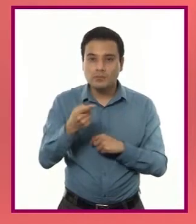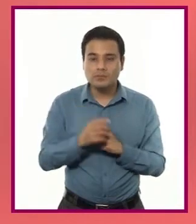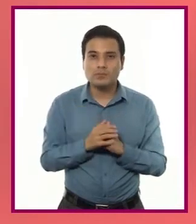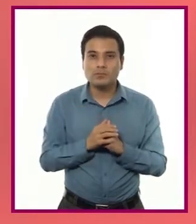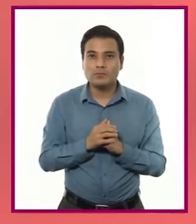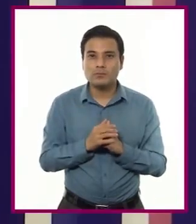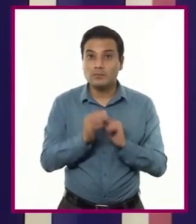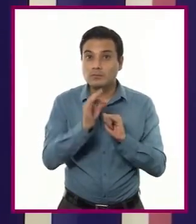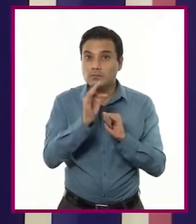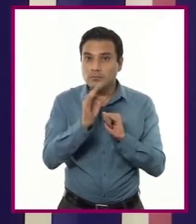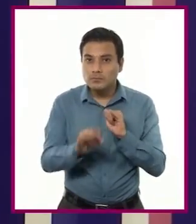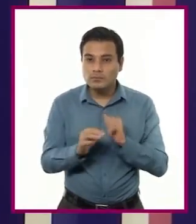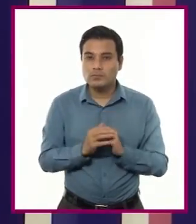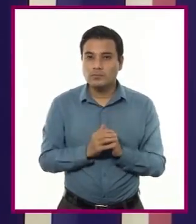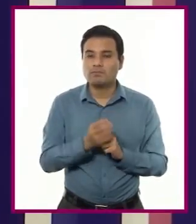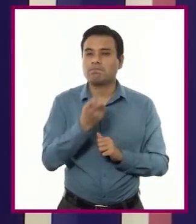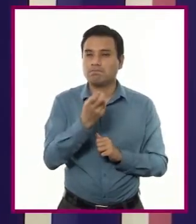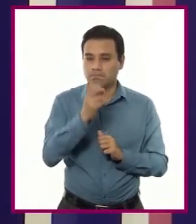y finalmente.